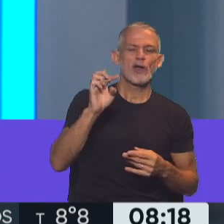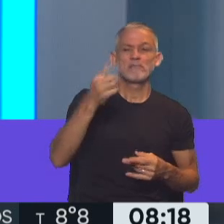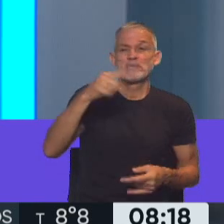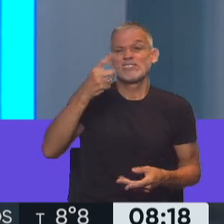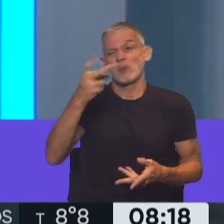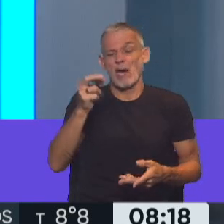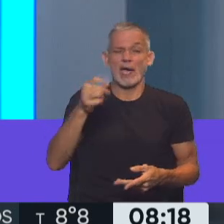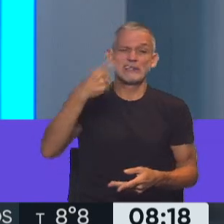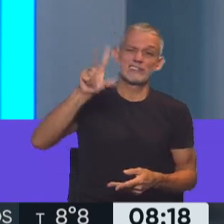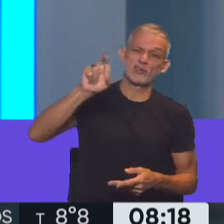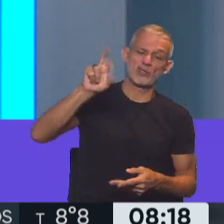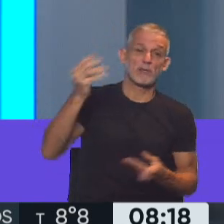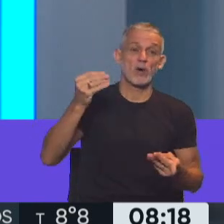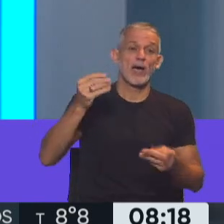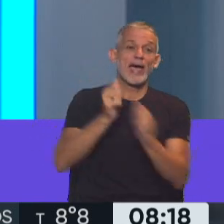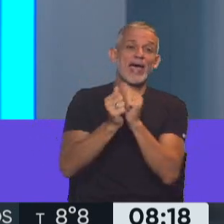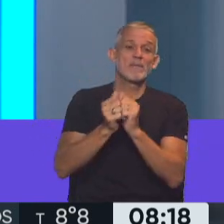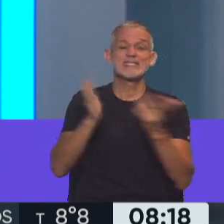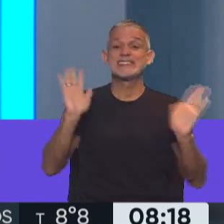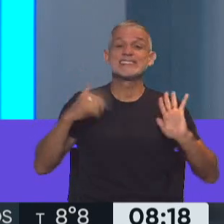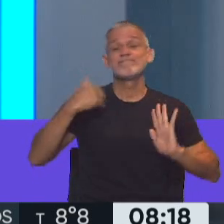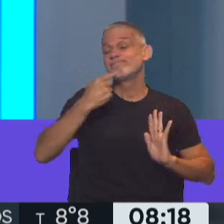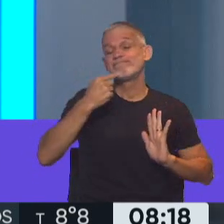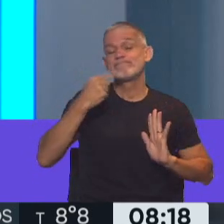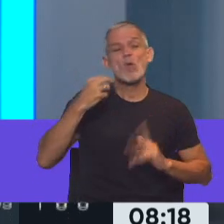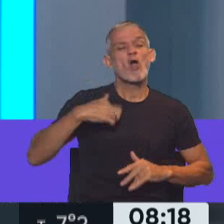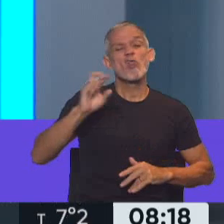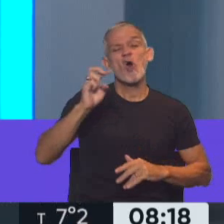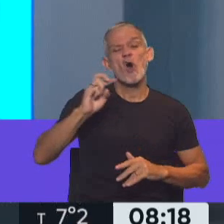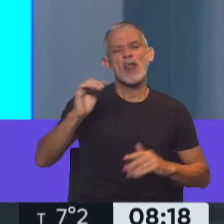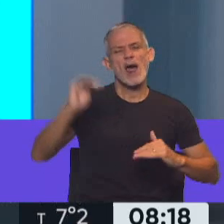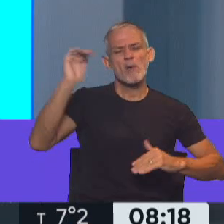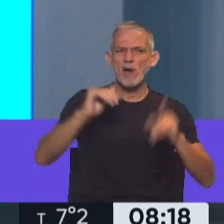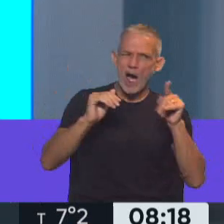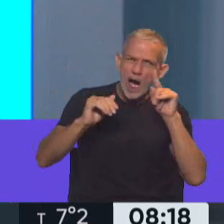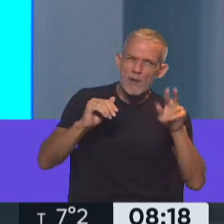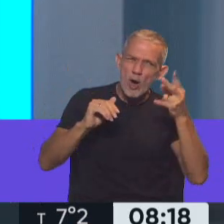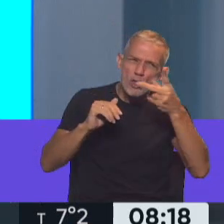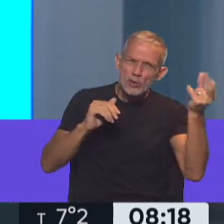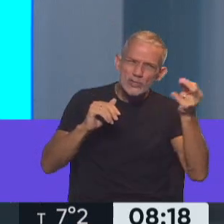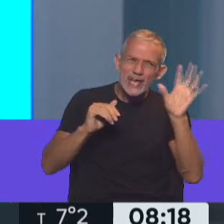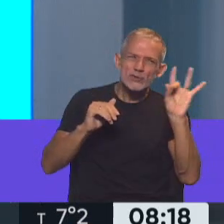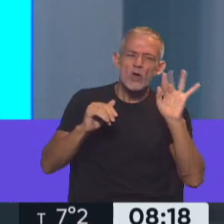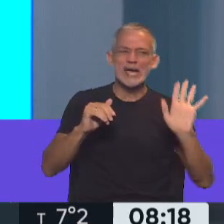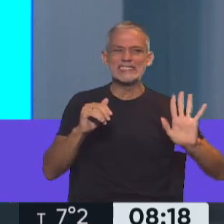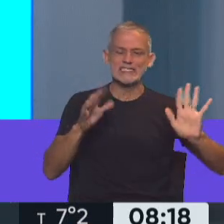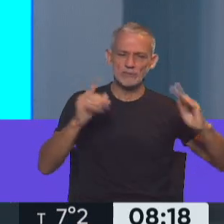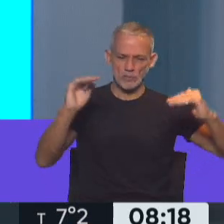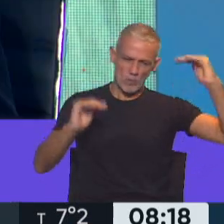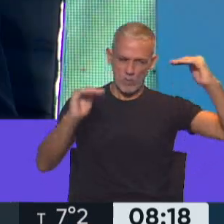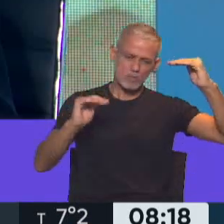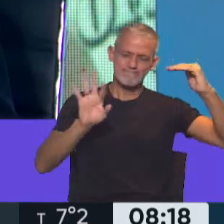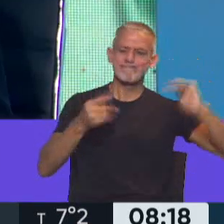130, porque la empresa importadora dice, no sé qué va a pasar con el dólar, veo un paralelo a 200. Entonces, ¿eso lo ves que está